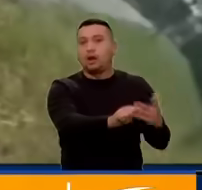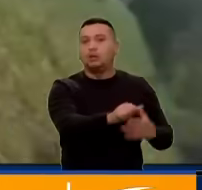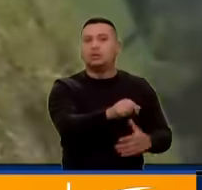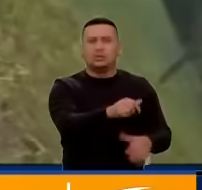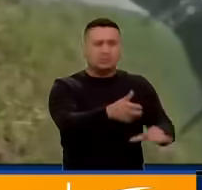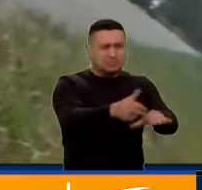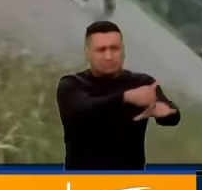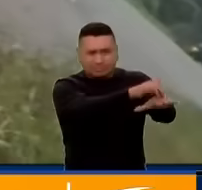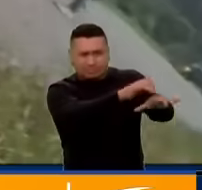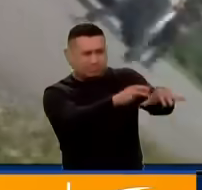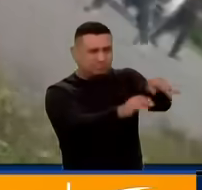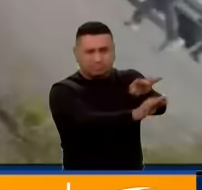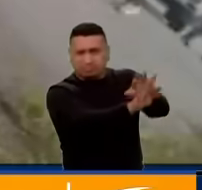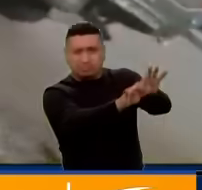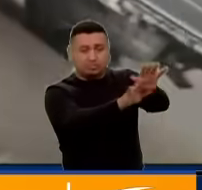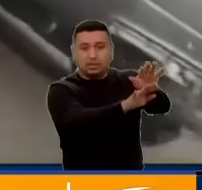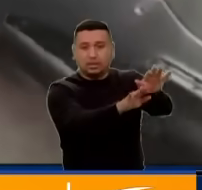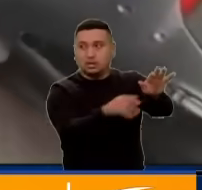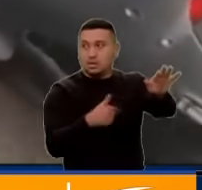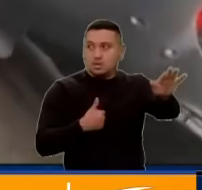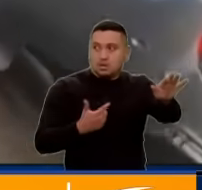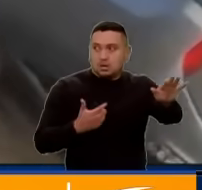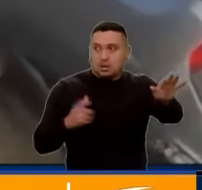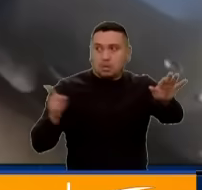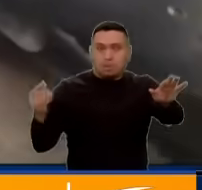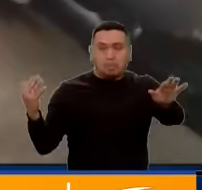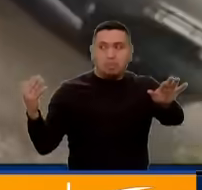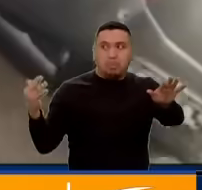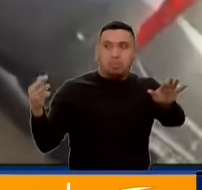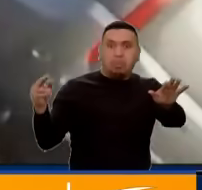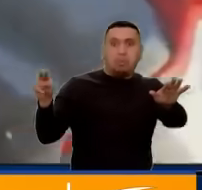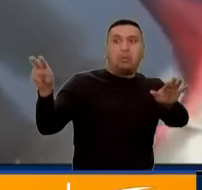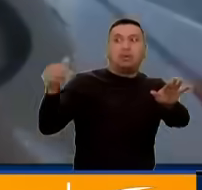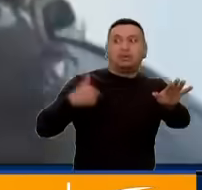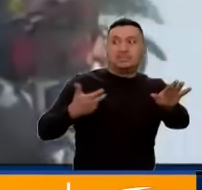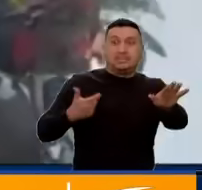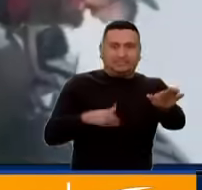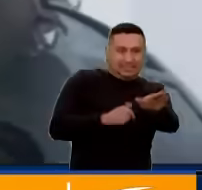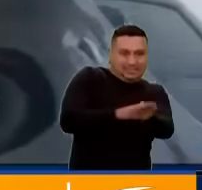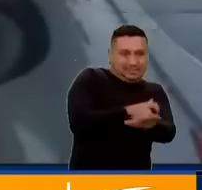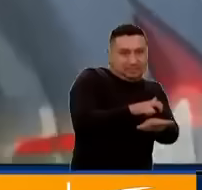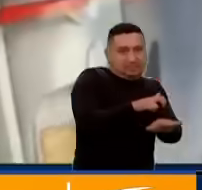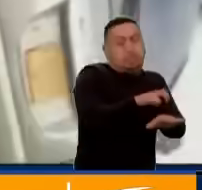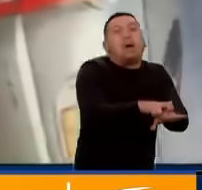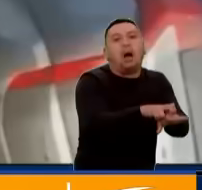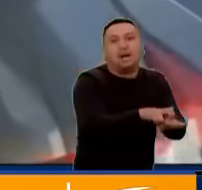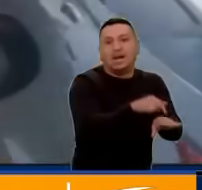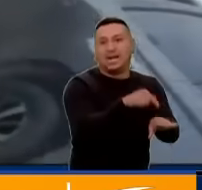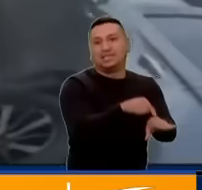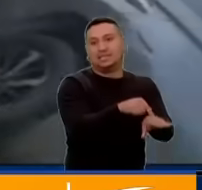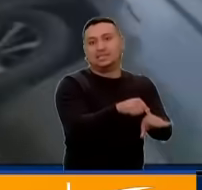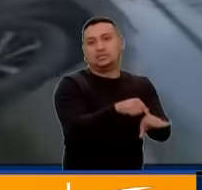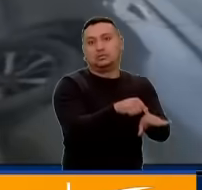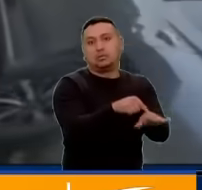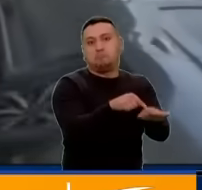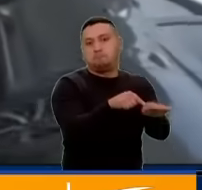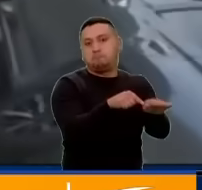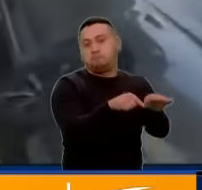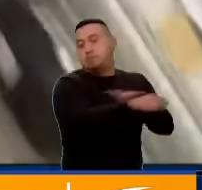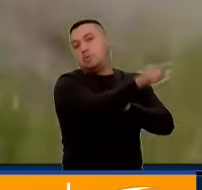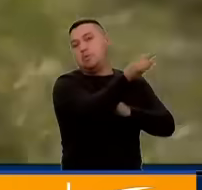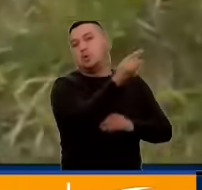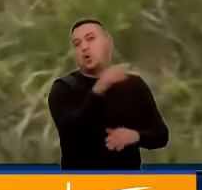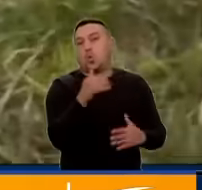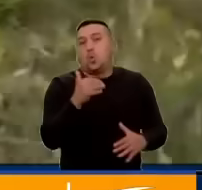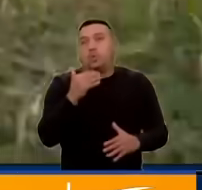yo me subo a ese vehículo. Y bendito sea Dios, pues pudimos salir de ese punto. Y